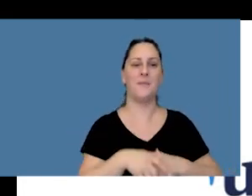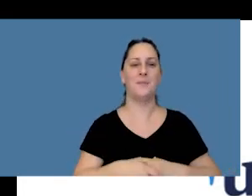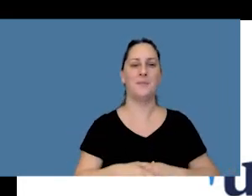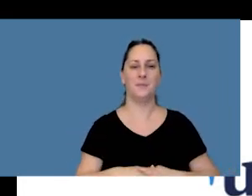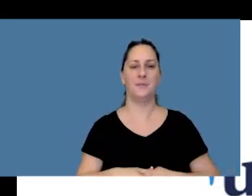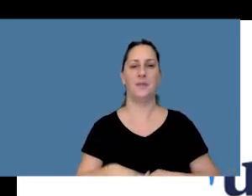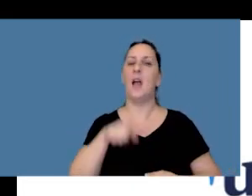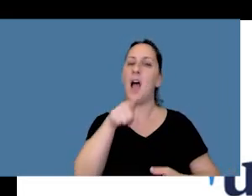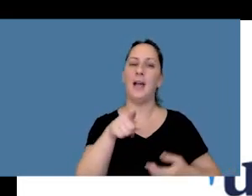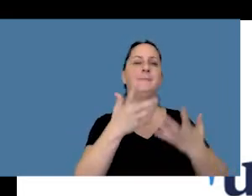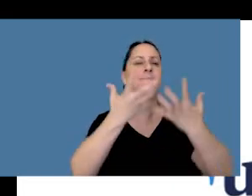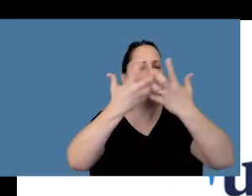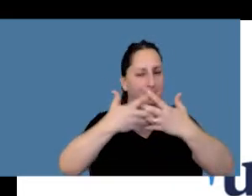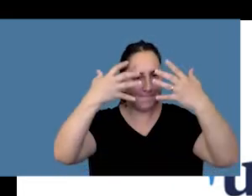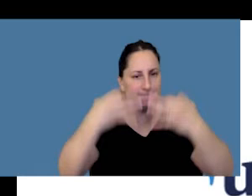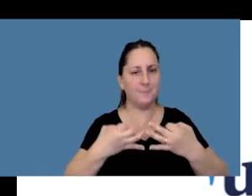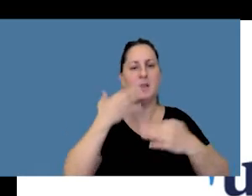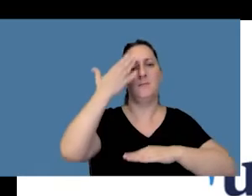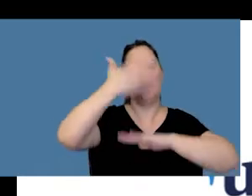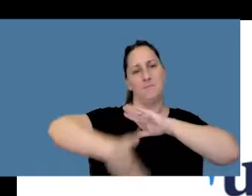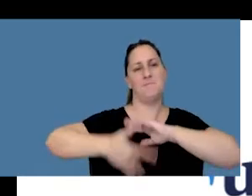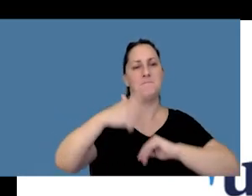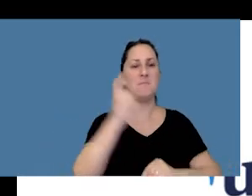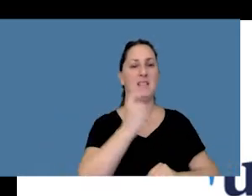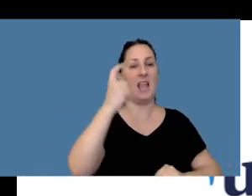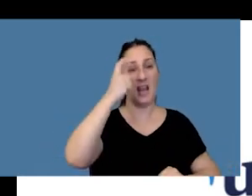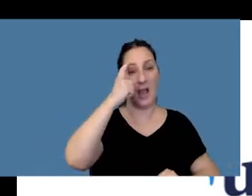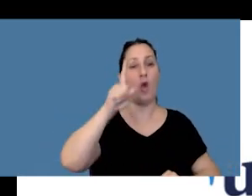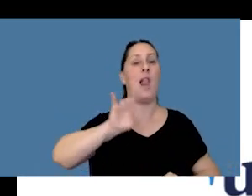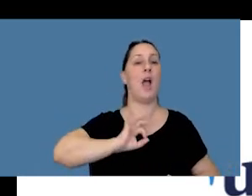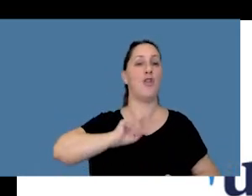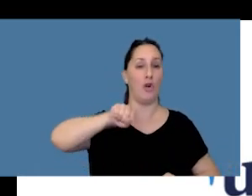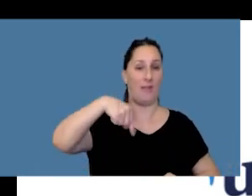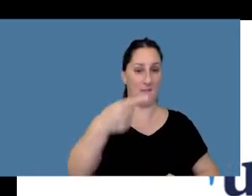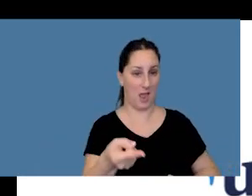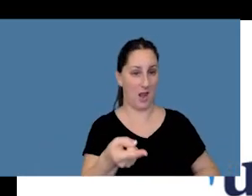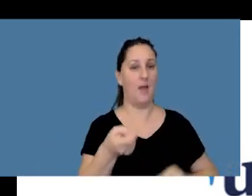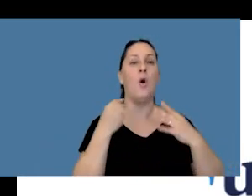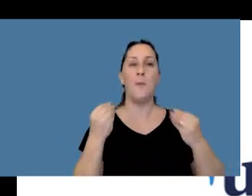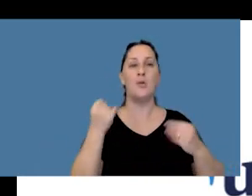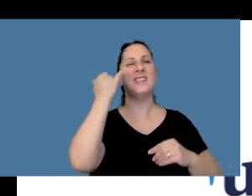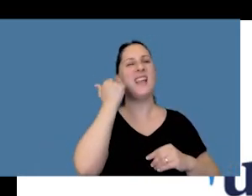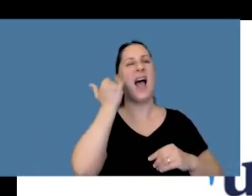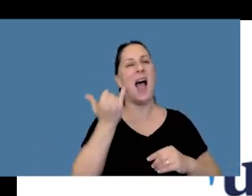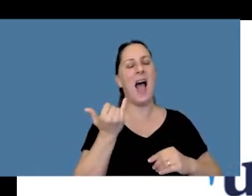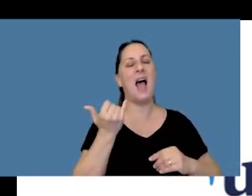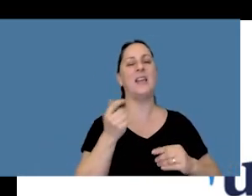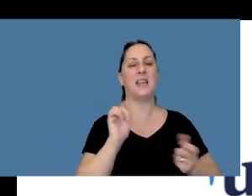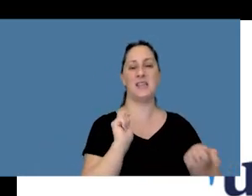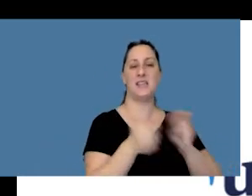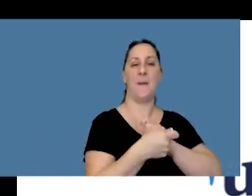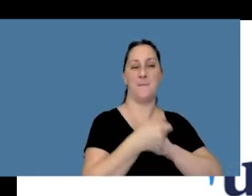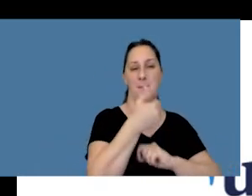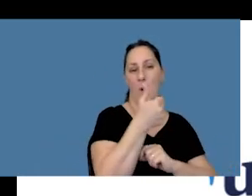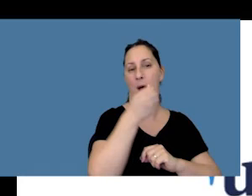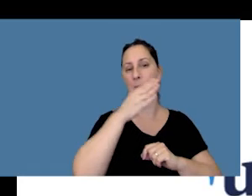tener efectividad hasta el mes de enero del año próximo. ¿Por qué? Porque ya va a haber una